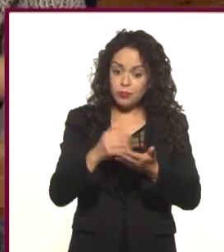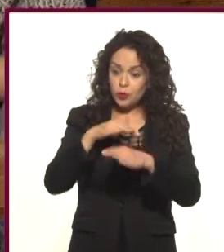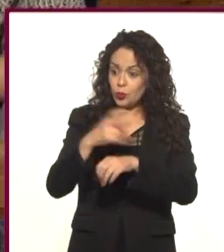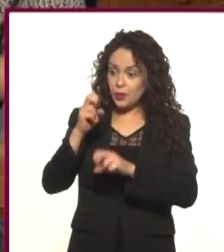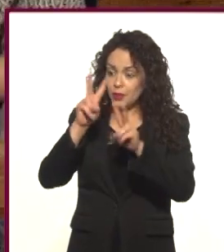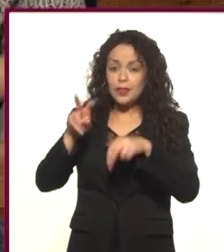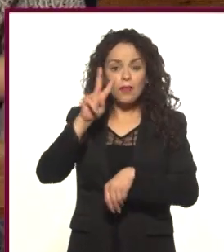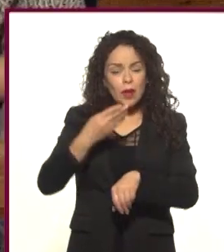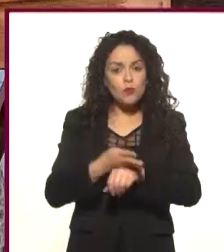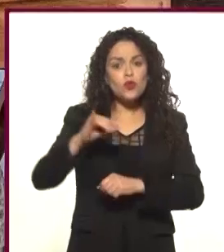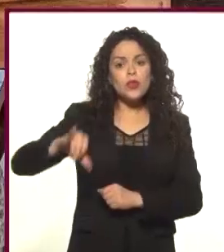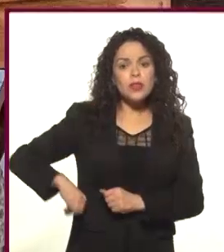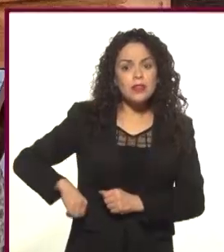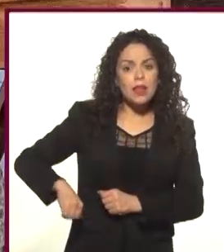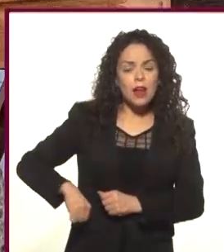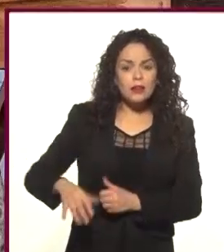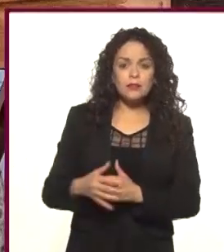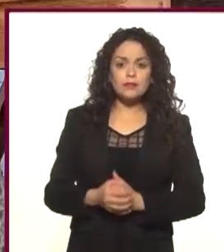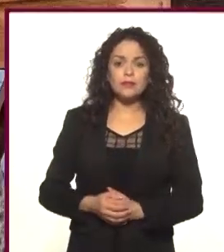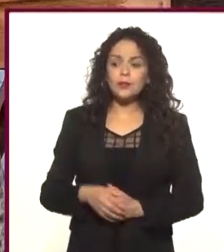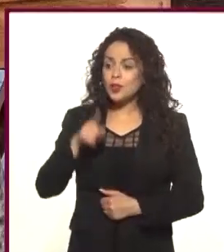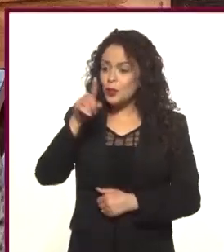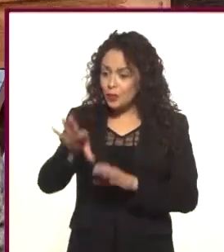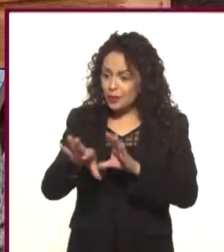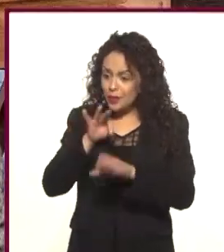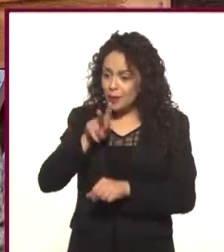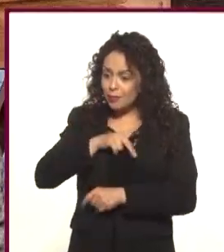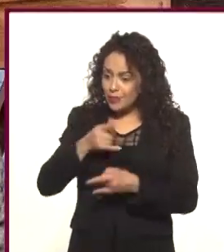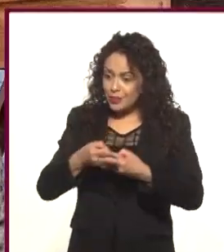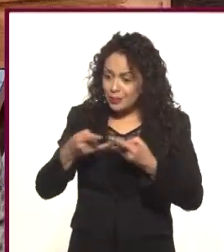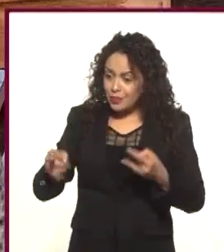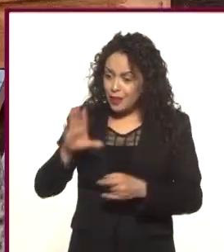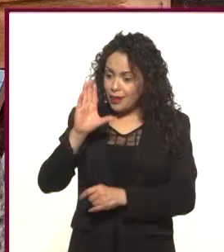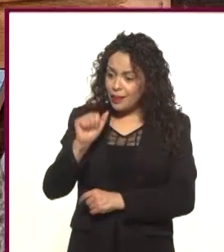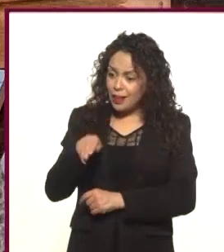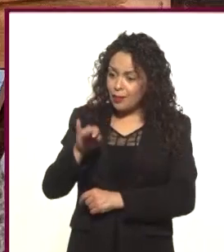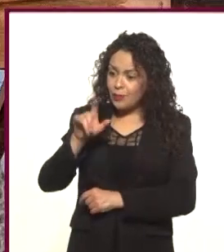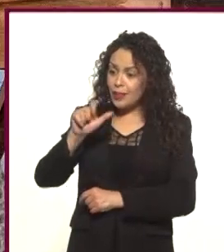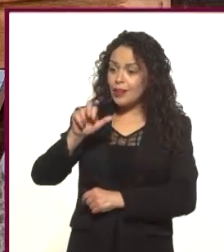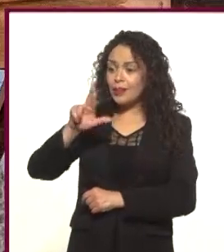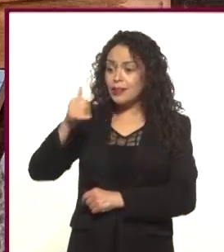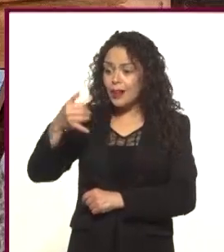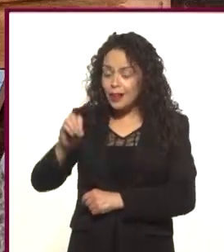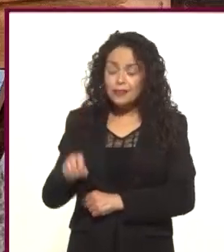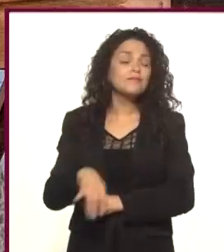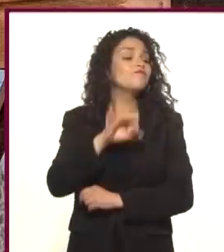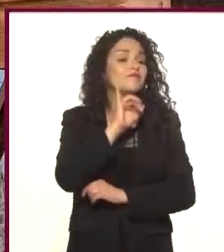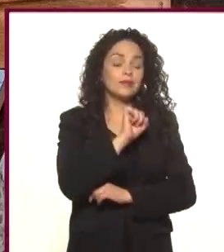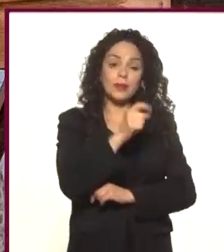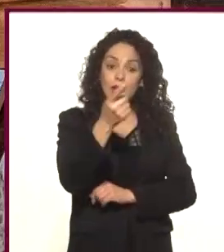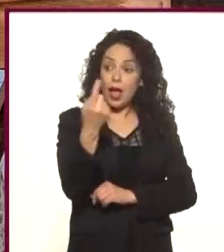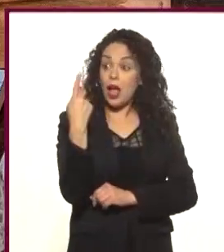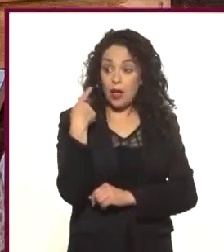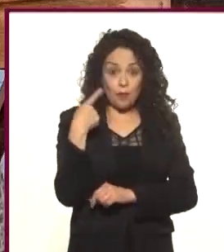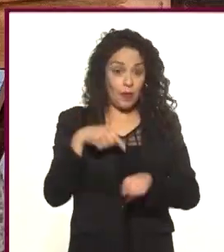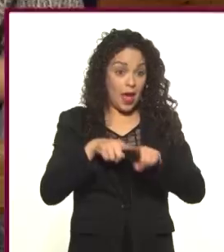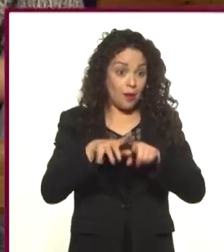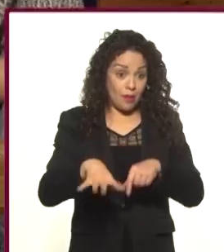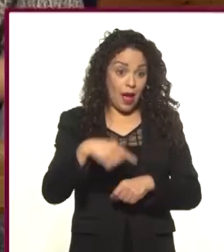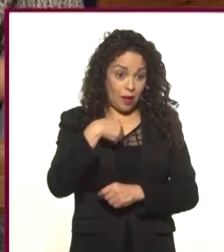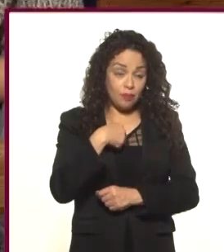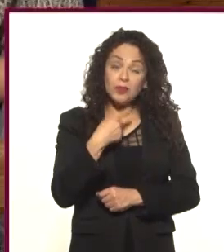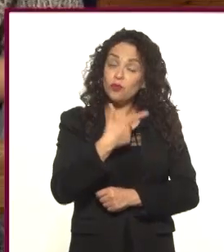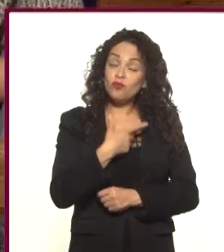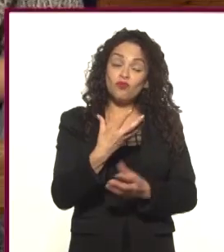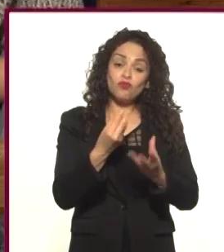hizo muy interesante. Ay, encontraste mi cuento de Camila Rayo. Sí, a Vivi y a mí nos gustó